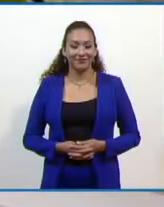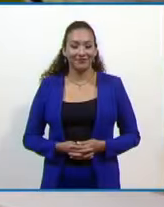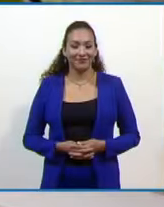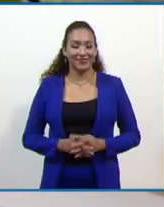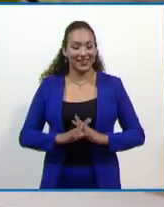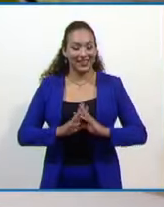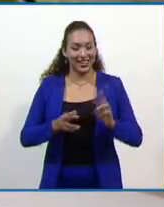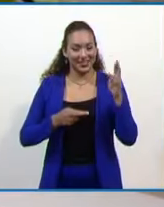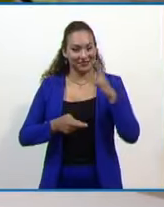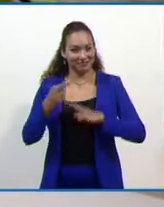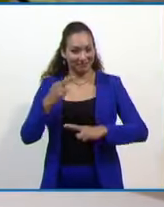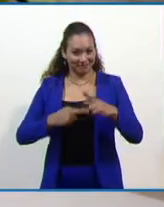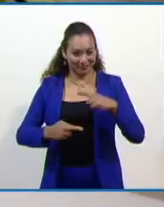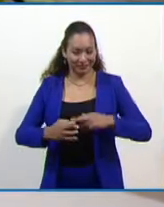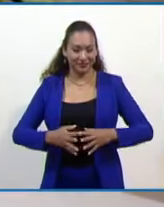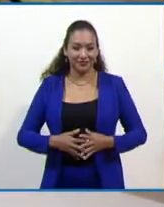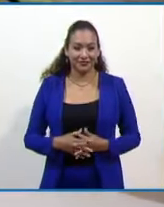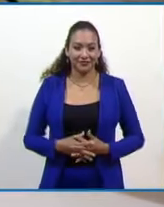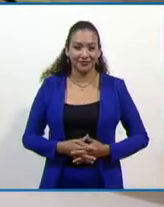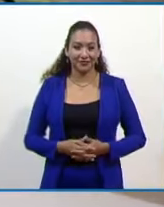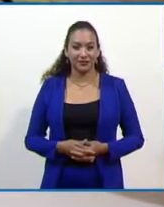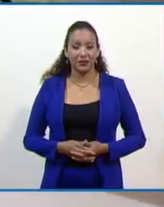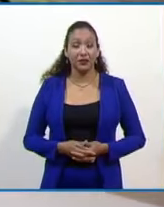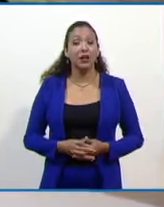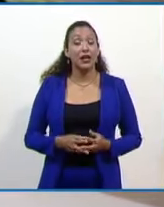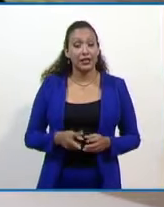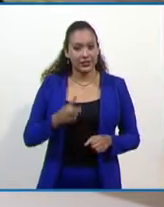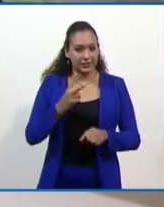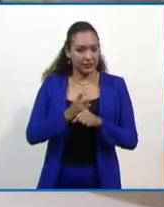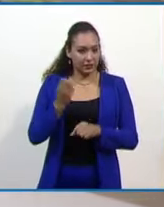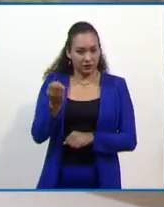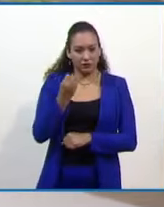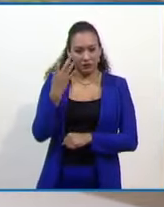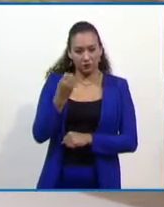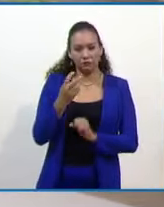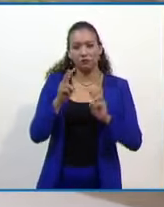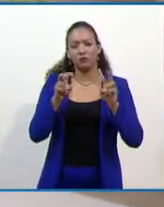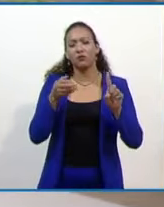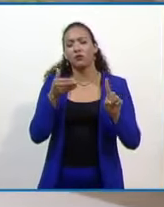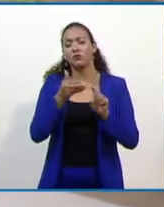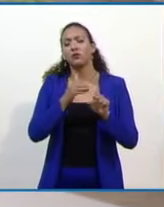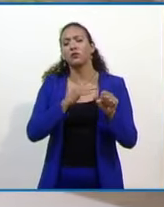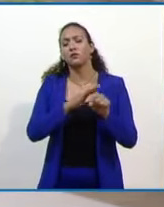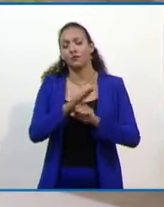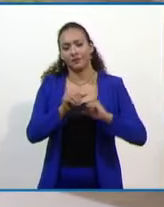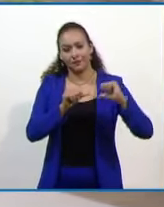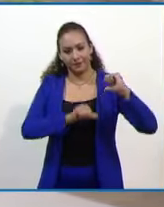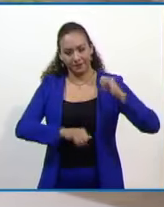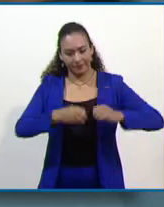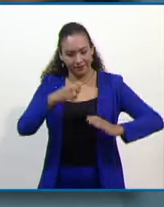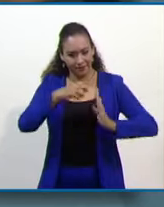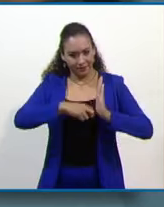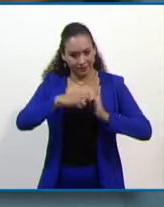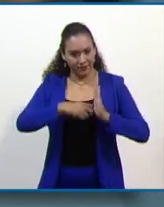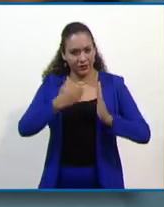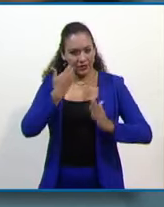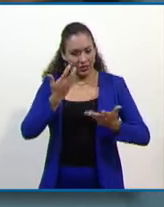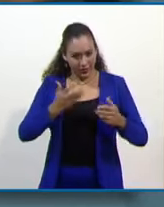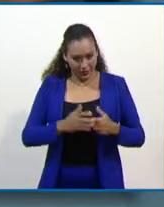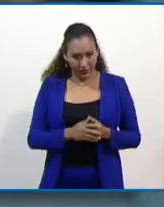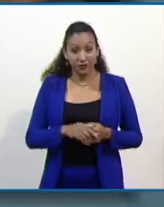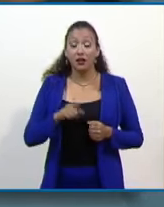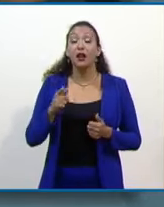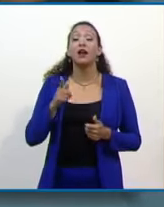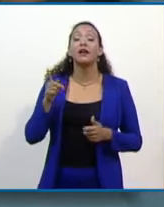Ya estamos de regreso con más noticias. Durante el segundo foro sobre la reforma constitucional e independencia judicial que se llevó a cabo